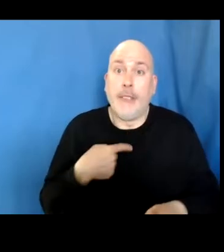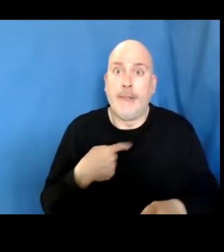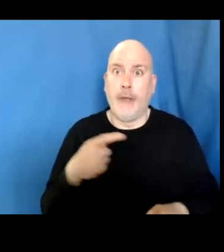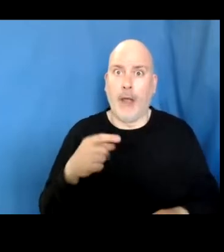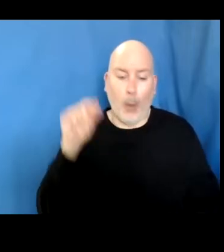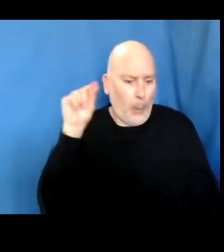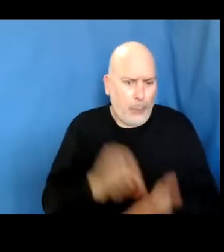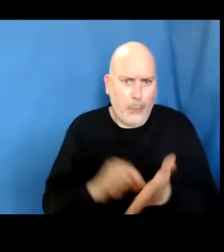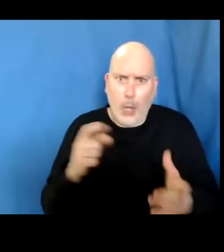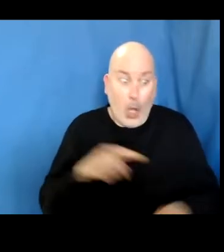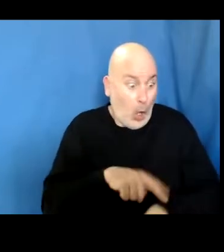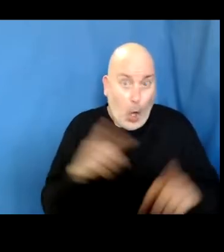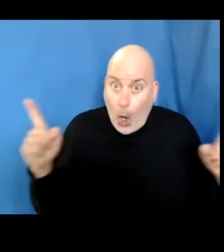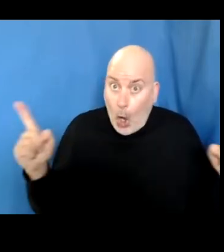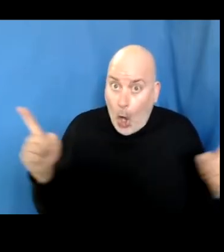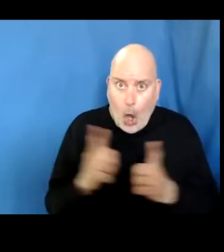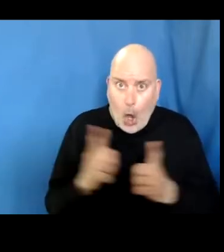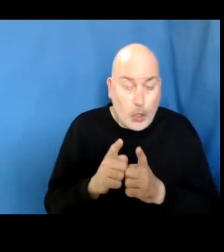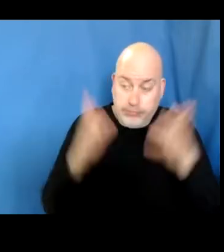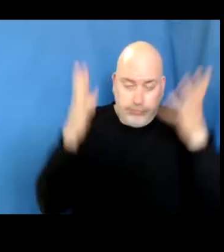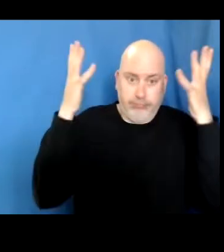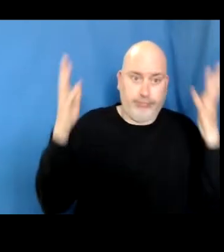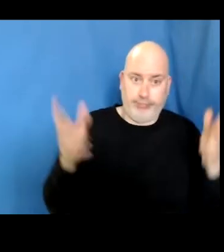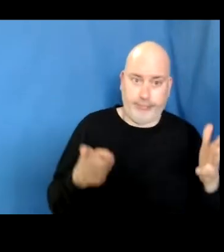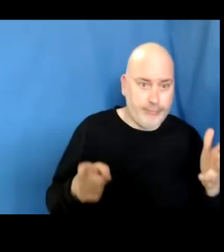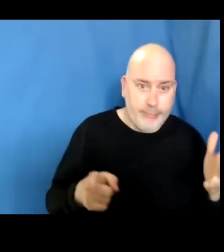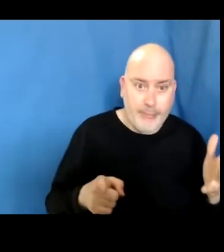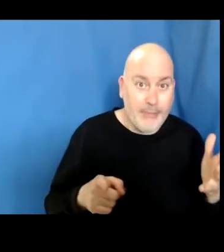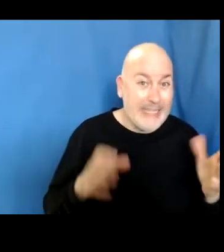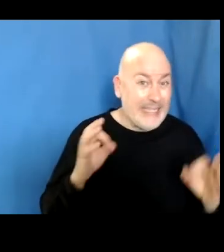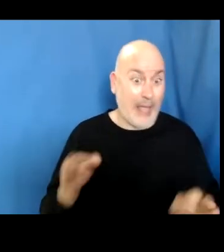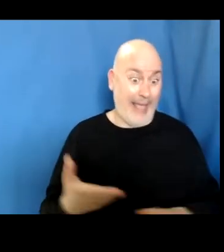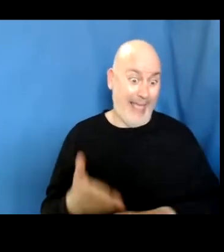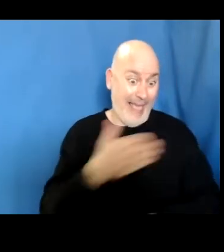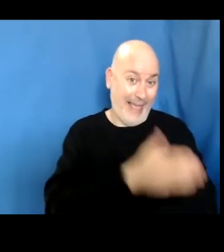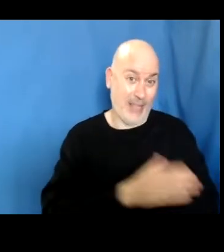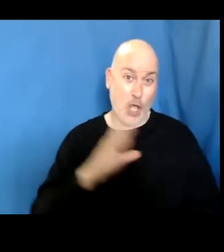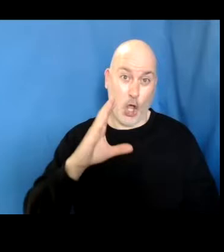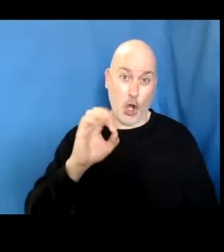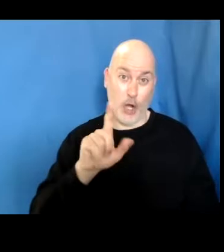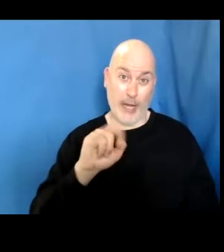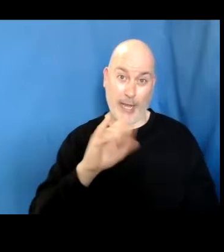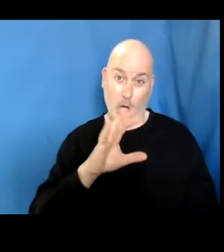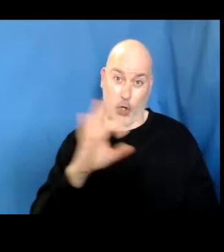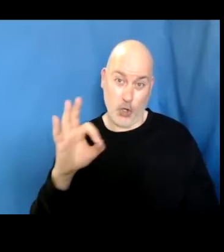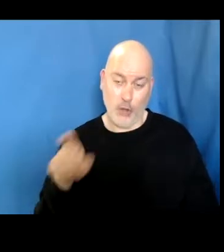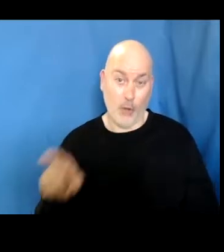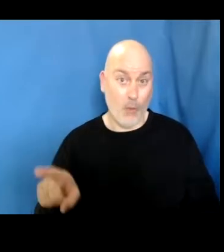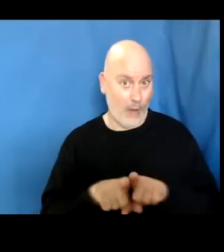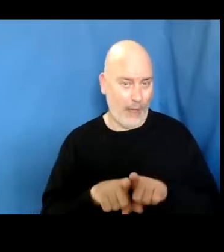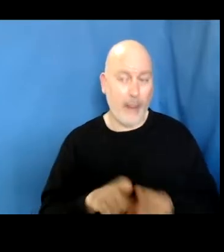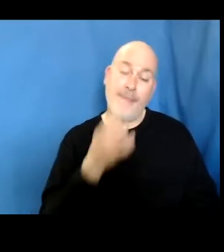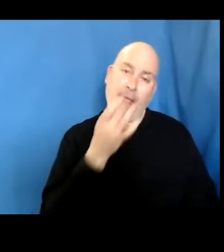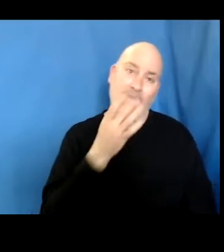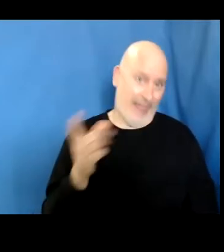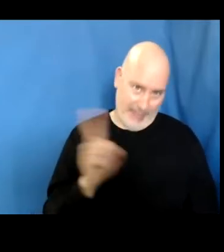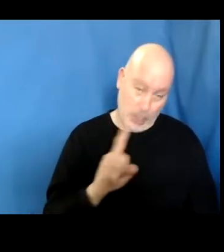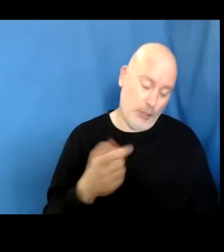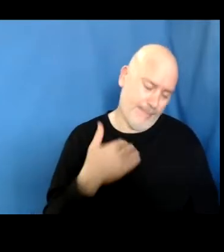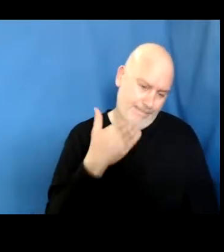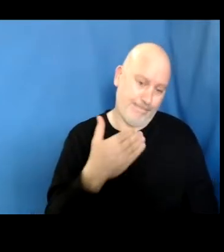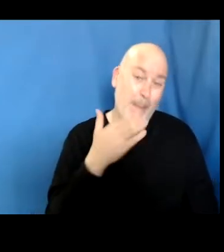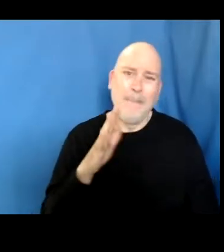segundos. Lo principal, como decíamos en los cólicos del lactante, aunque no sea fácil, es intentar mantener la